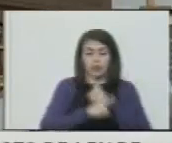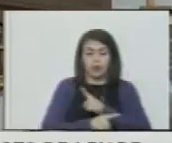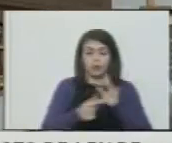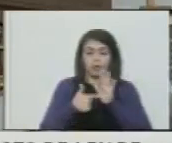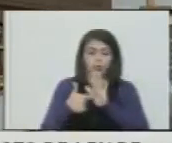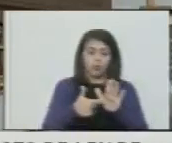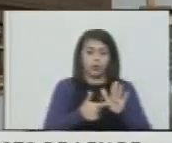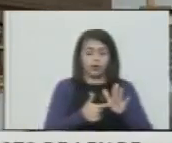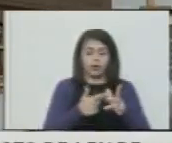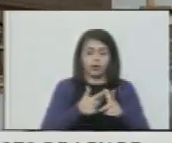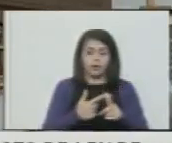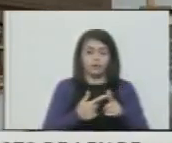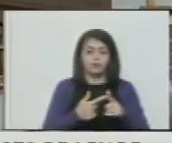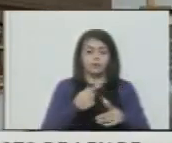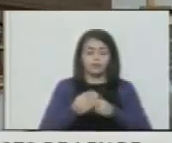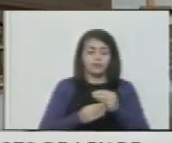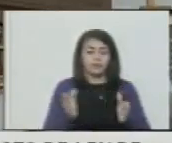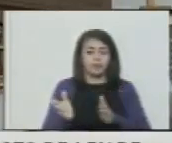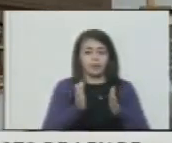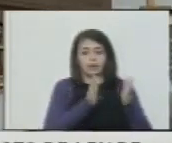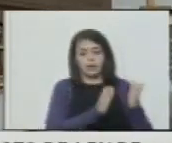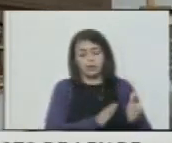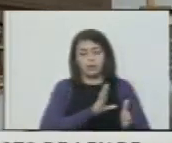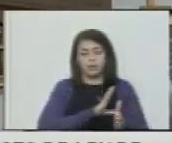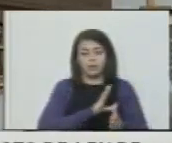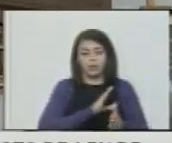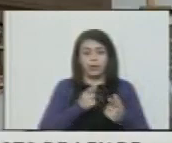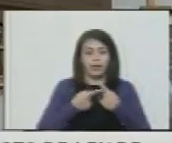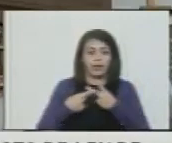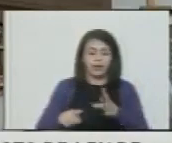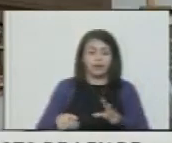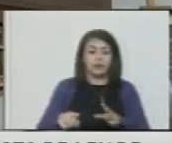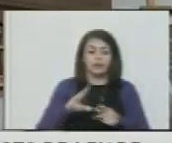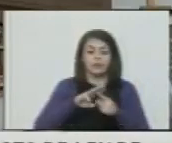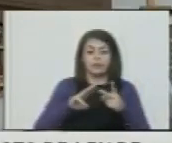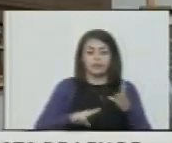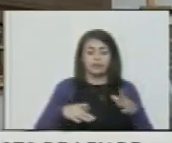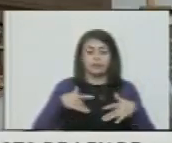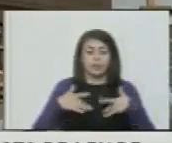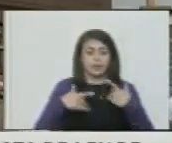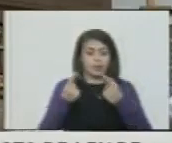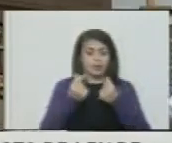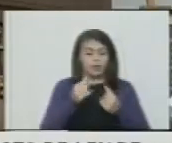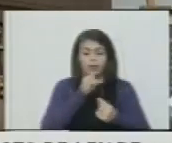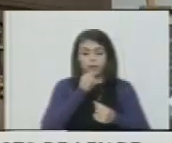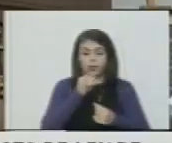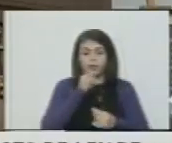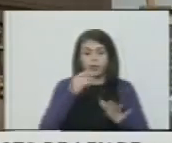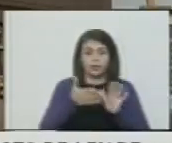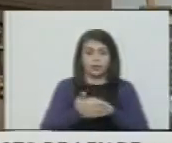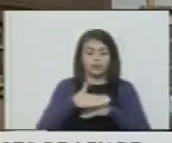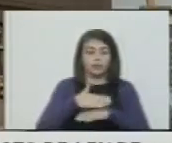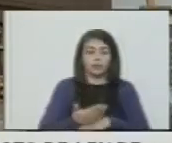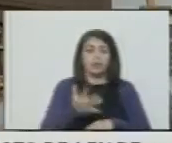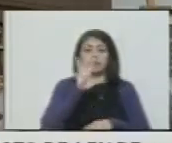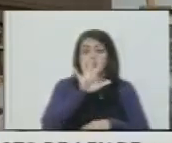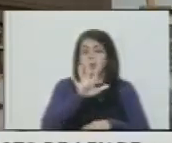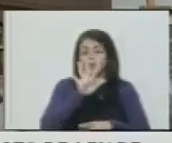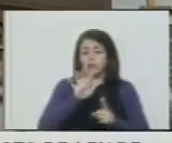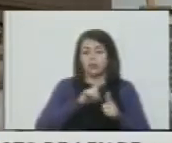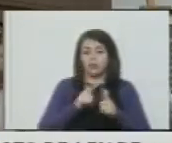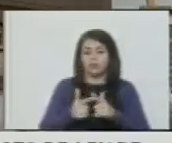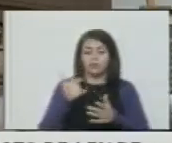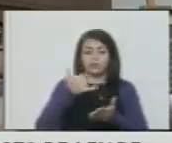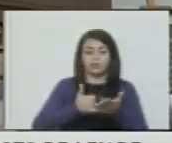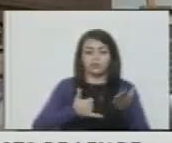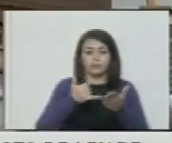de cambio de referencia. Se exceptúan los auditores externos en materia de activos de información.